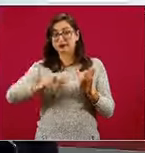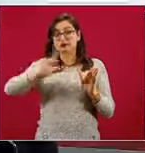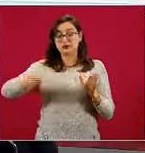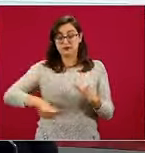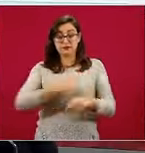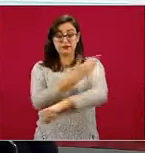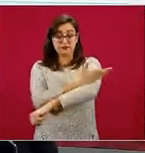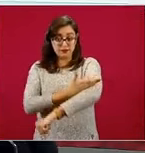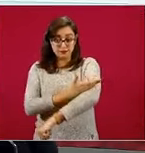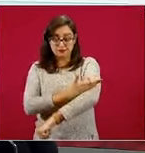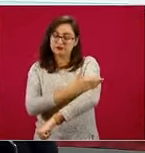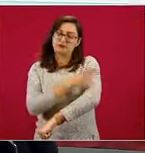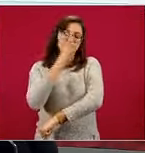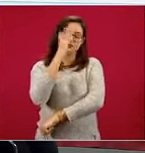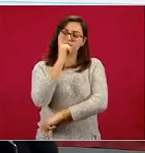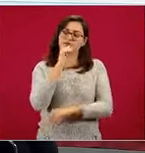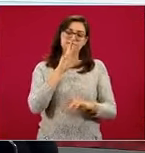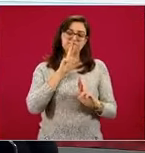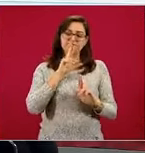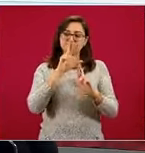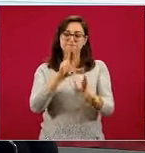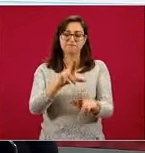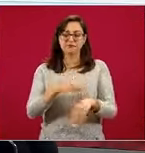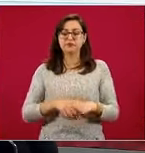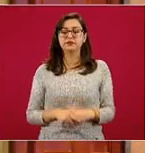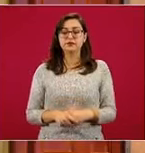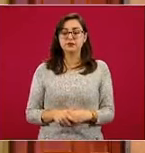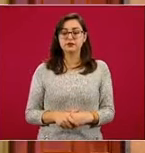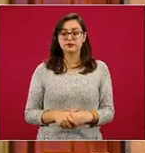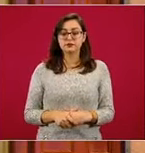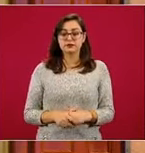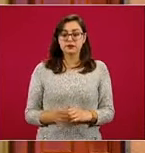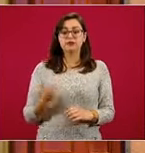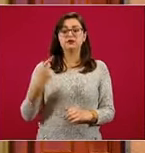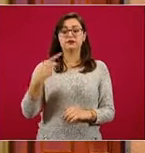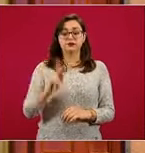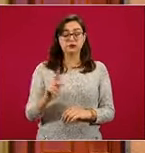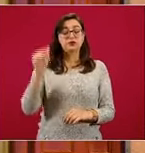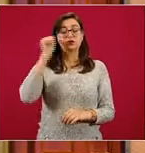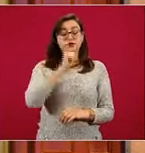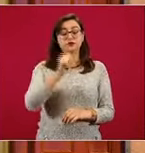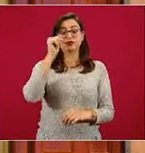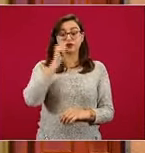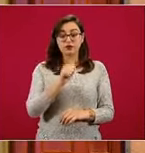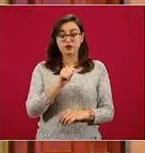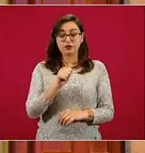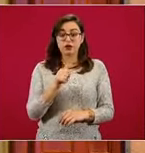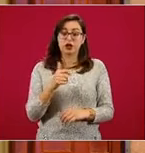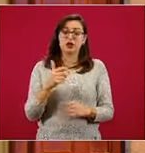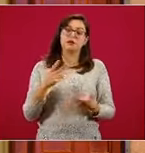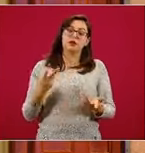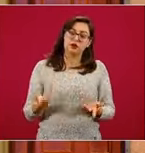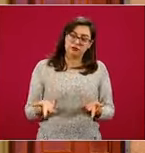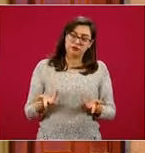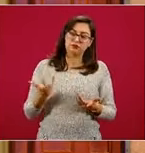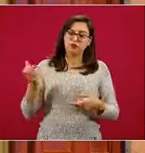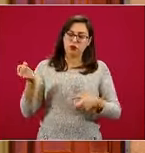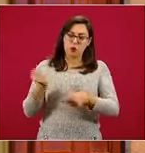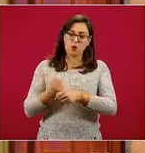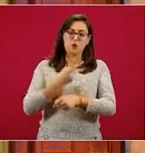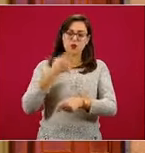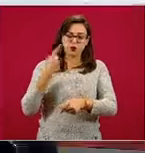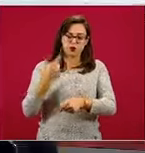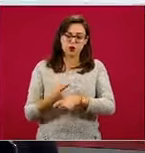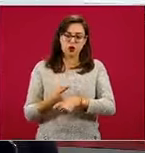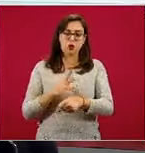la clasificación de sospechosos sin posibilidad de resultado. Pero siempre hay una oportunidad en donde un laboratorio